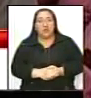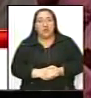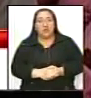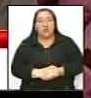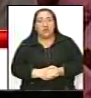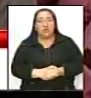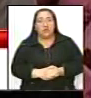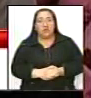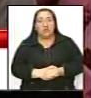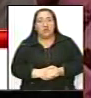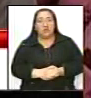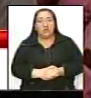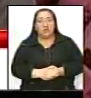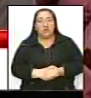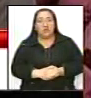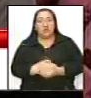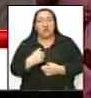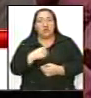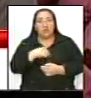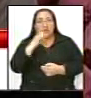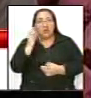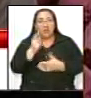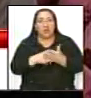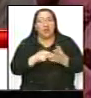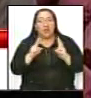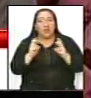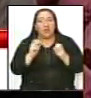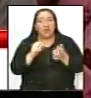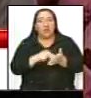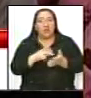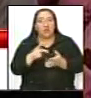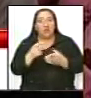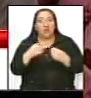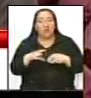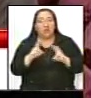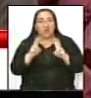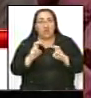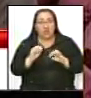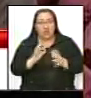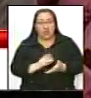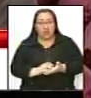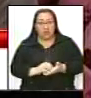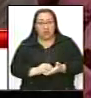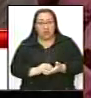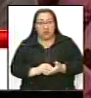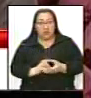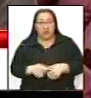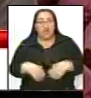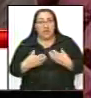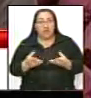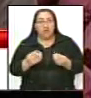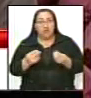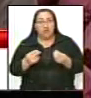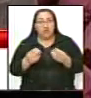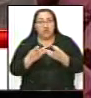que el tema del endeudamiento, así como está redactado, pues